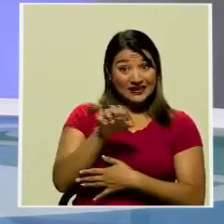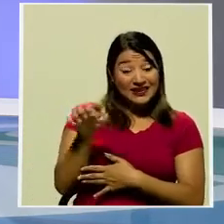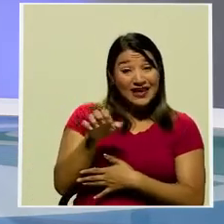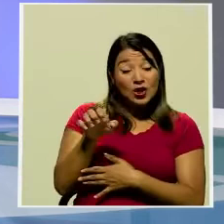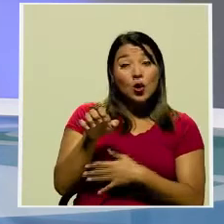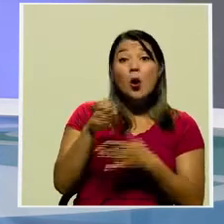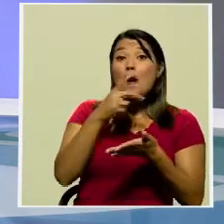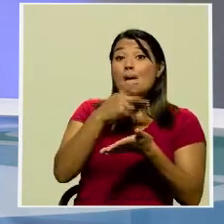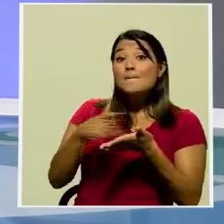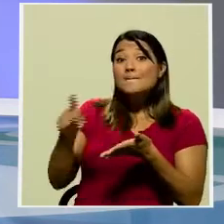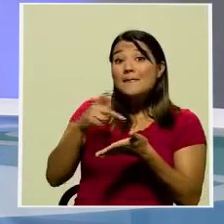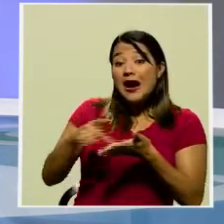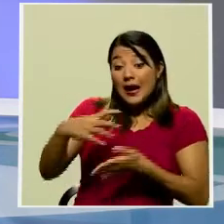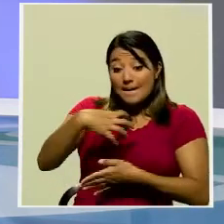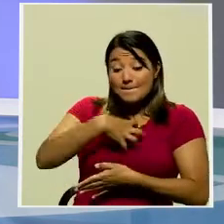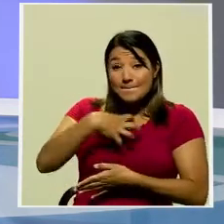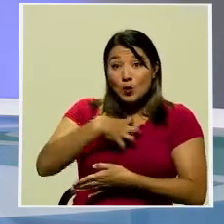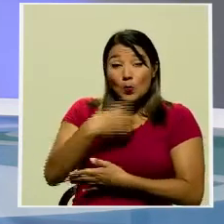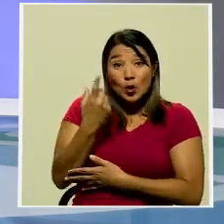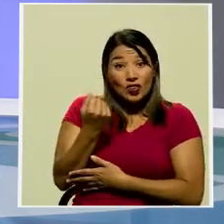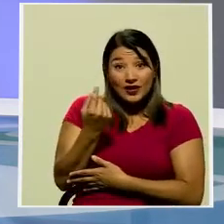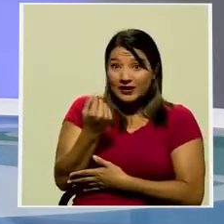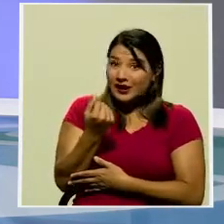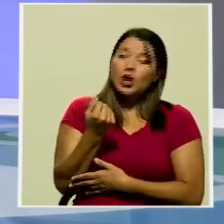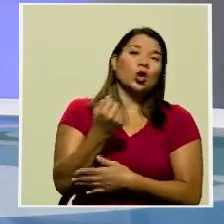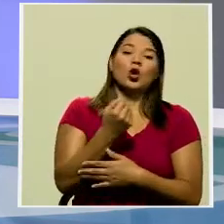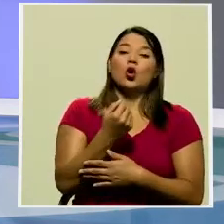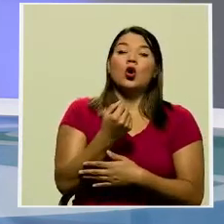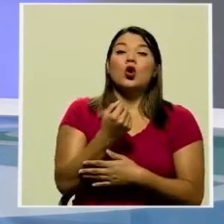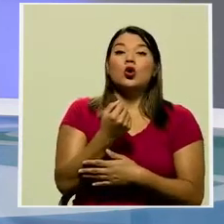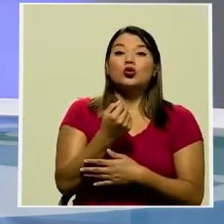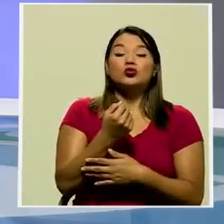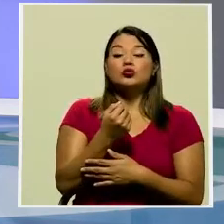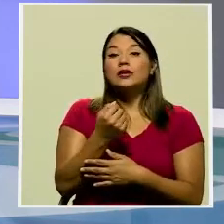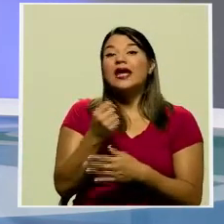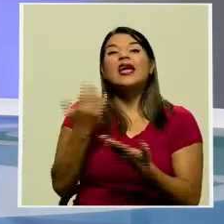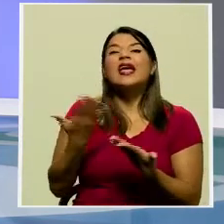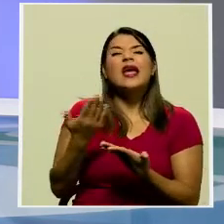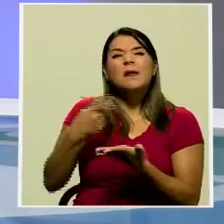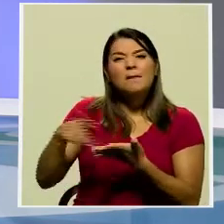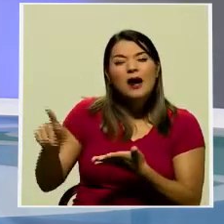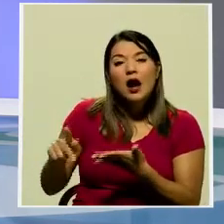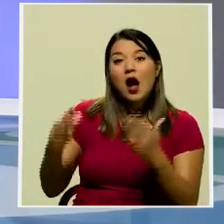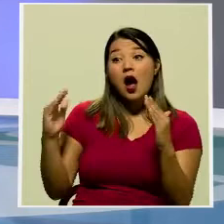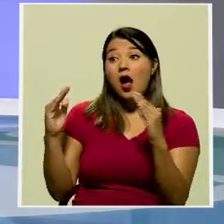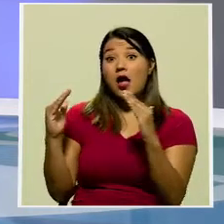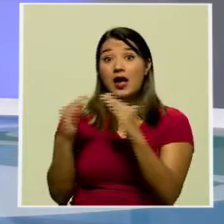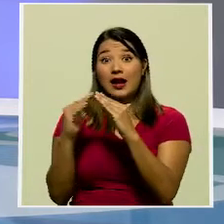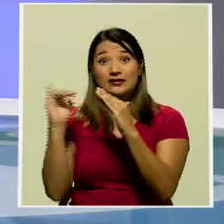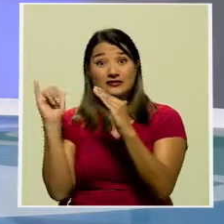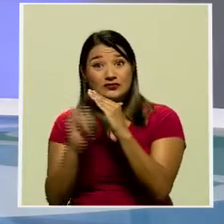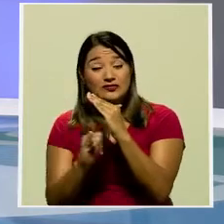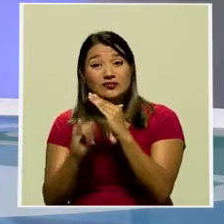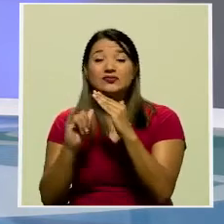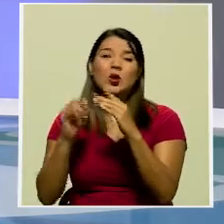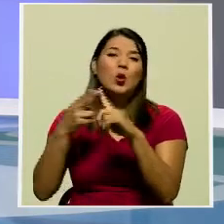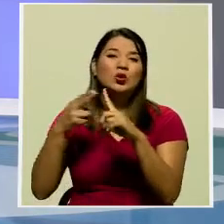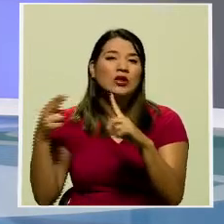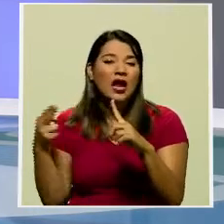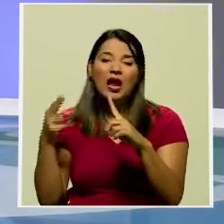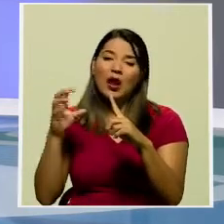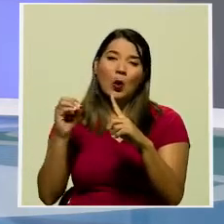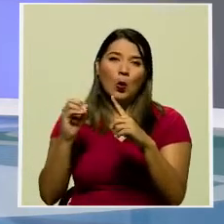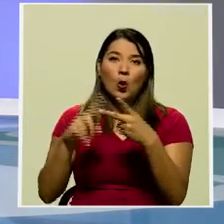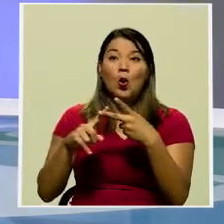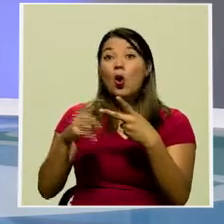bien, de su propio dinero los hospedajes y la alimentación en las giras que hacen para atender la